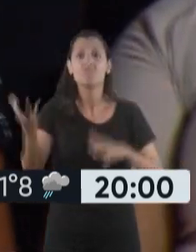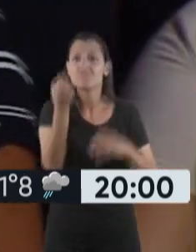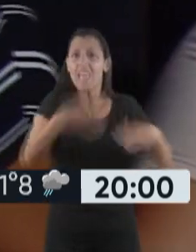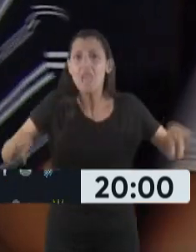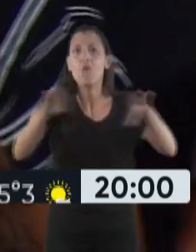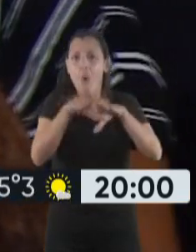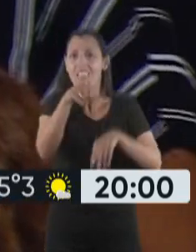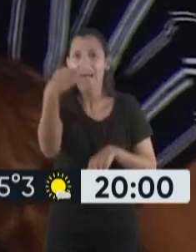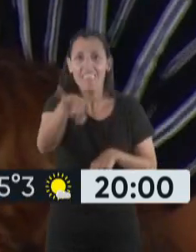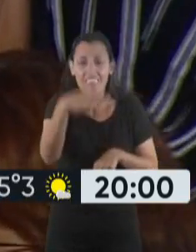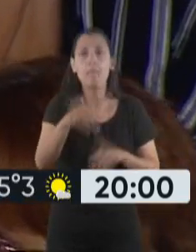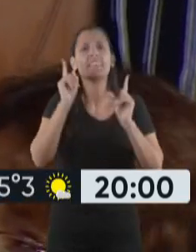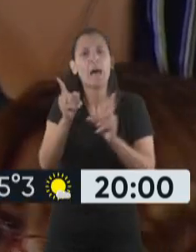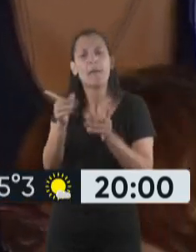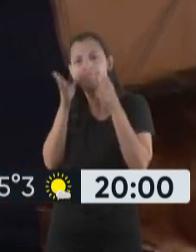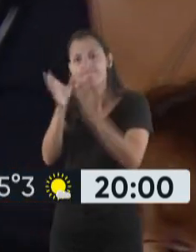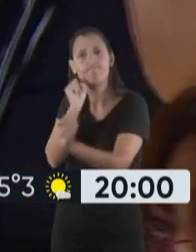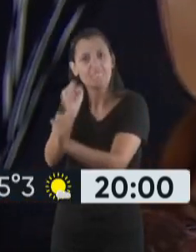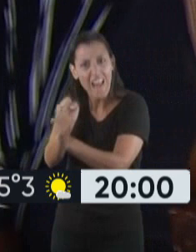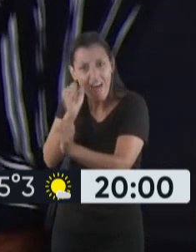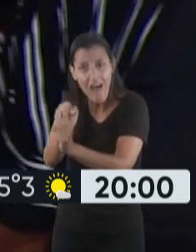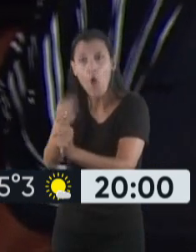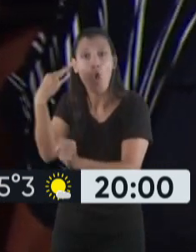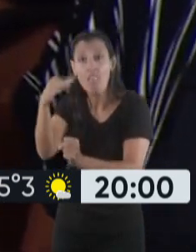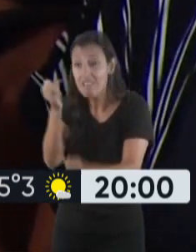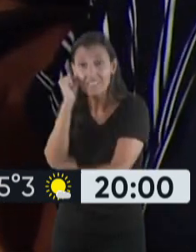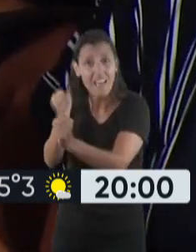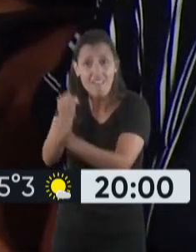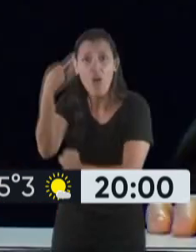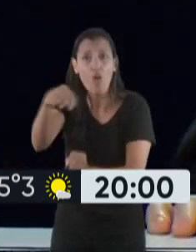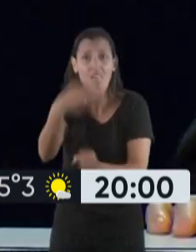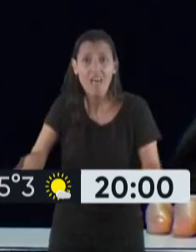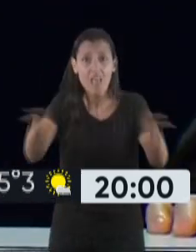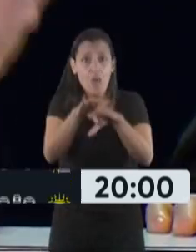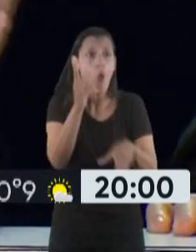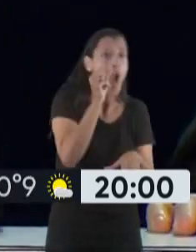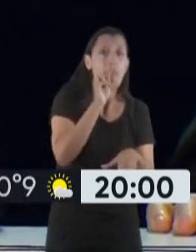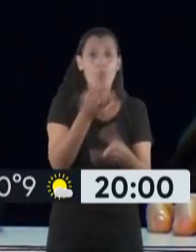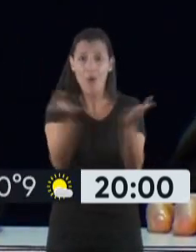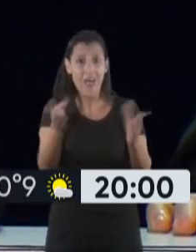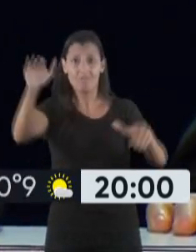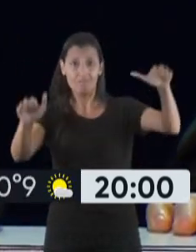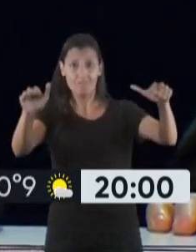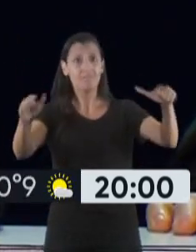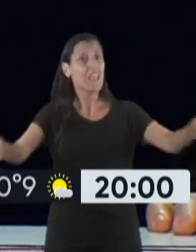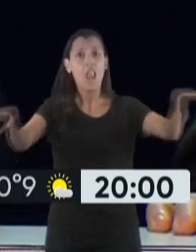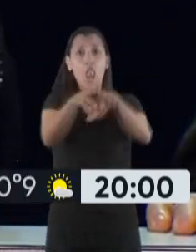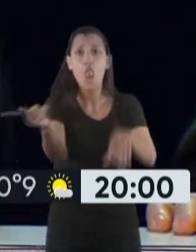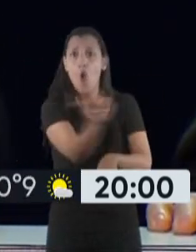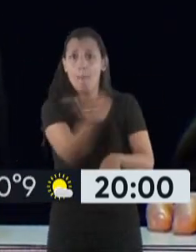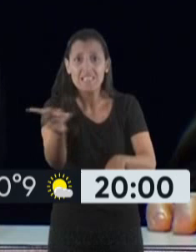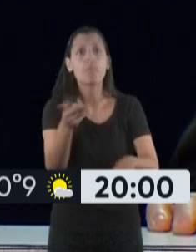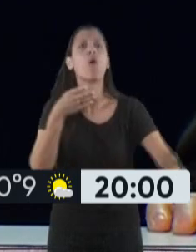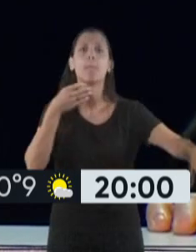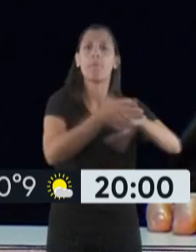Tenemos que seguir trabajando en materia laboral para que el trabajo sea igual para una mujer que para un hombre, para que el